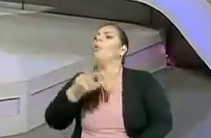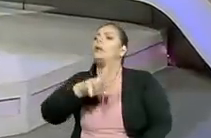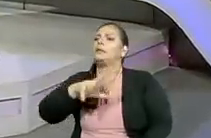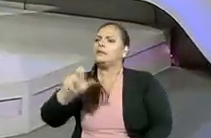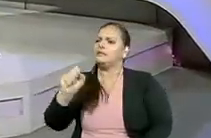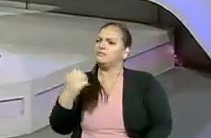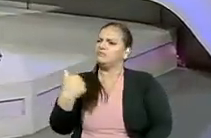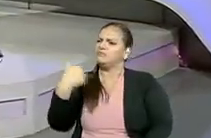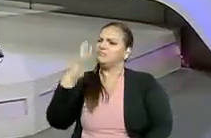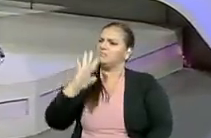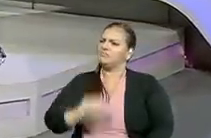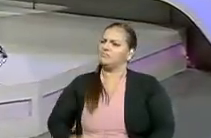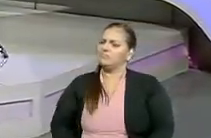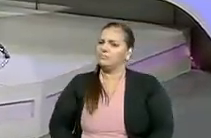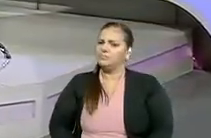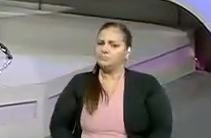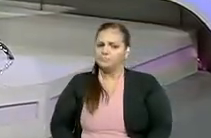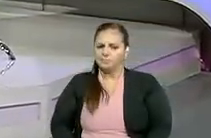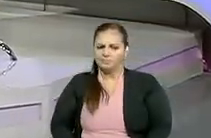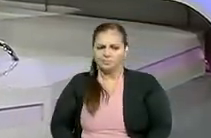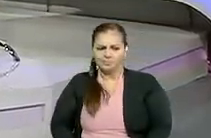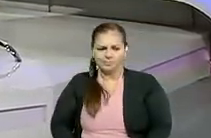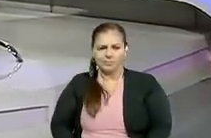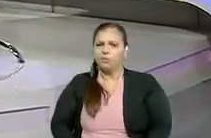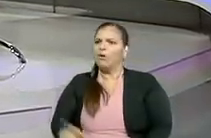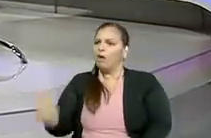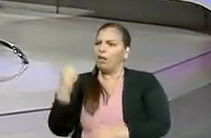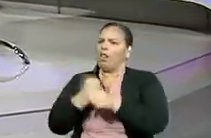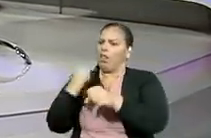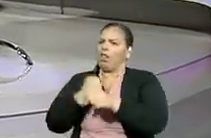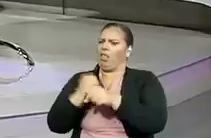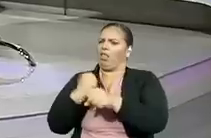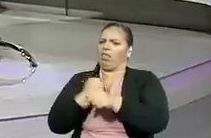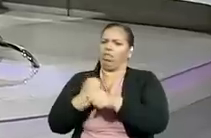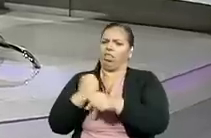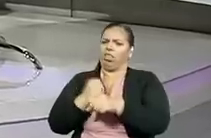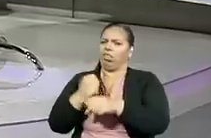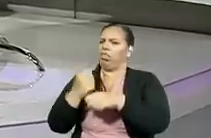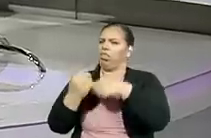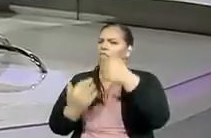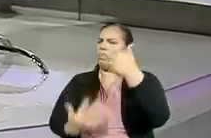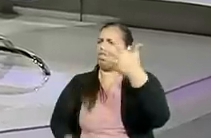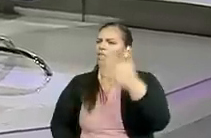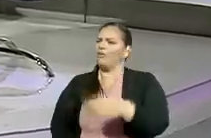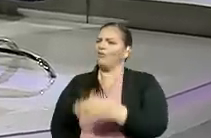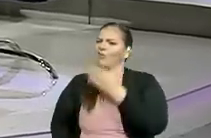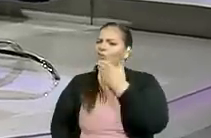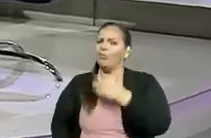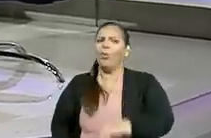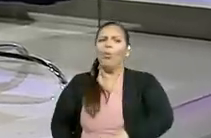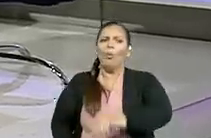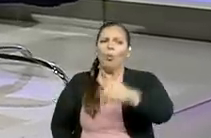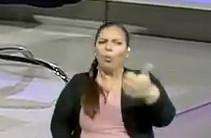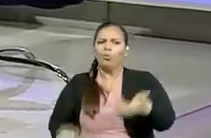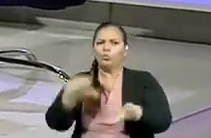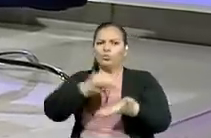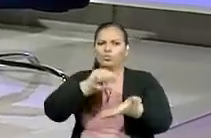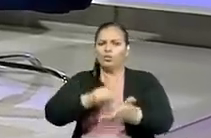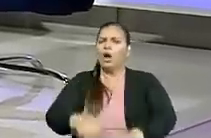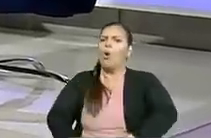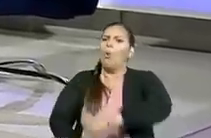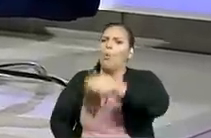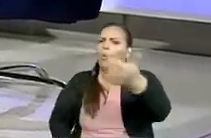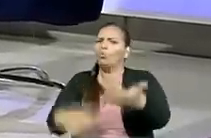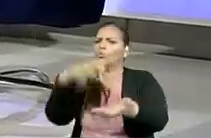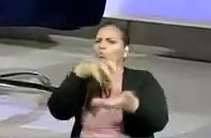más de 300 obras. ¿Cómo le hace Guayaquil para poder hacer tanta obra pública que no se puede hacer en